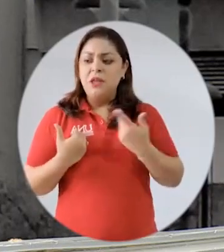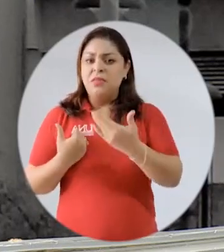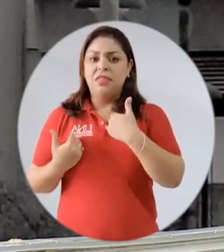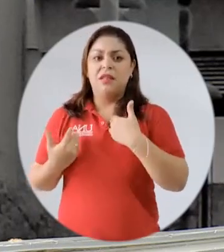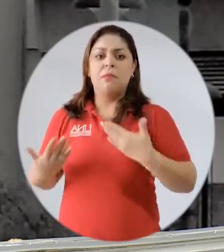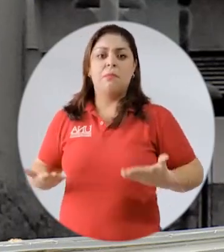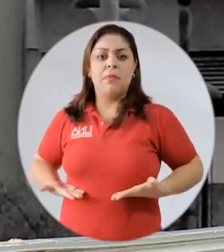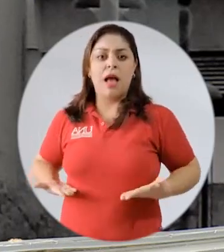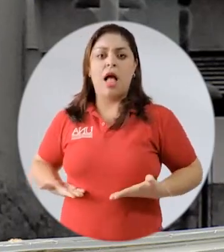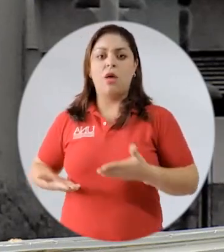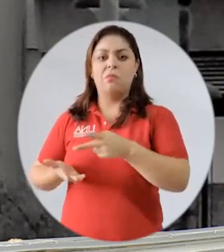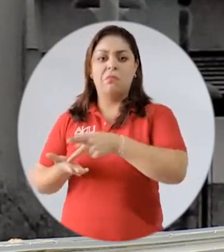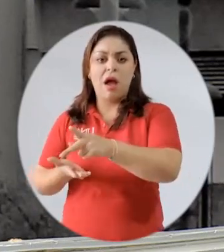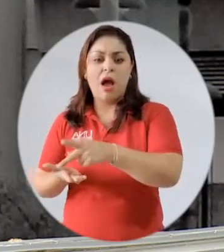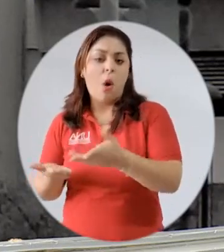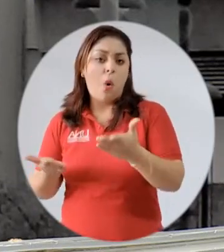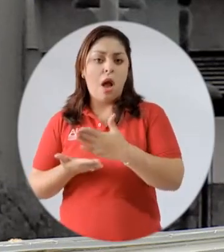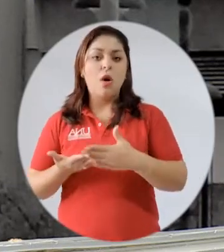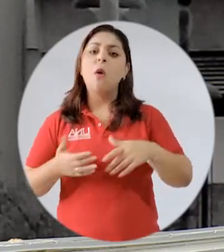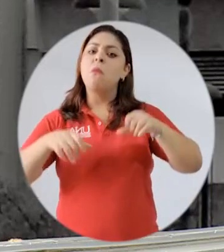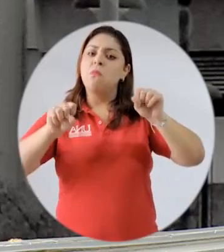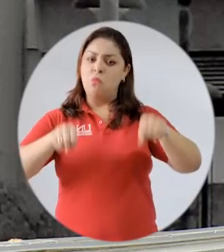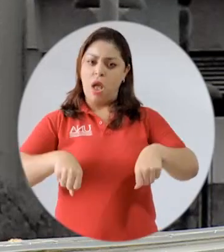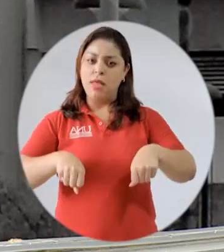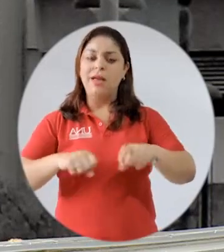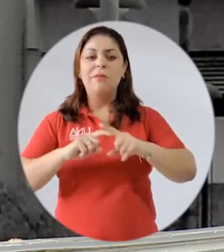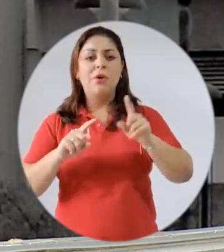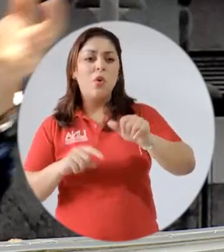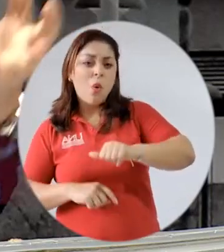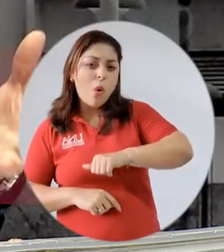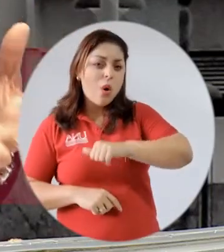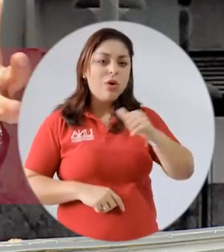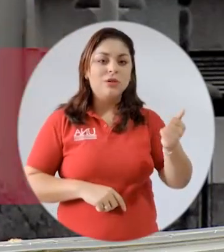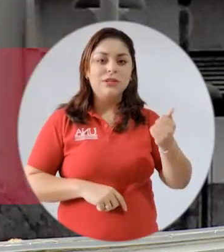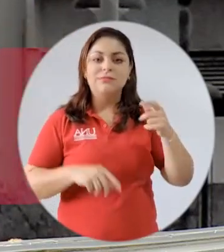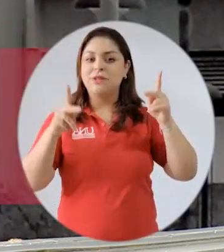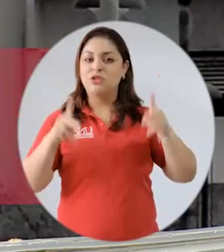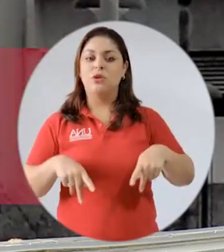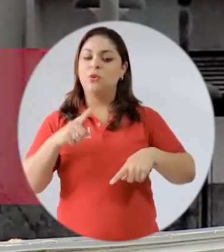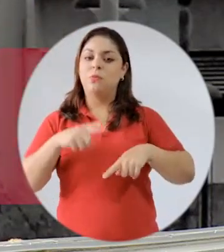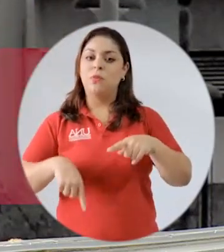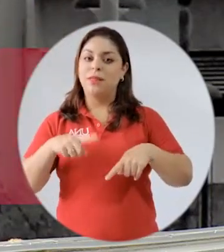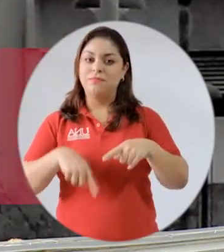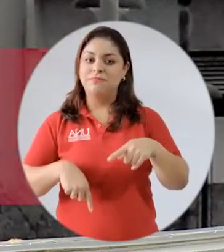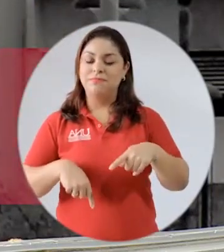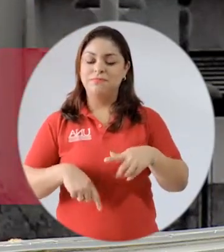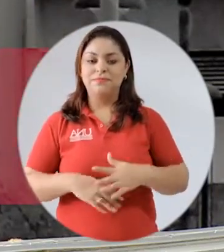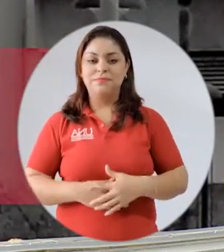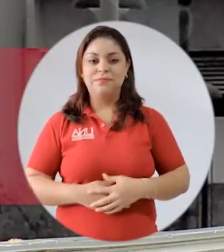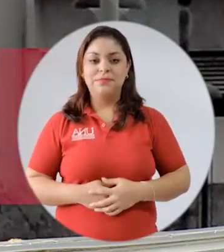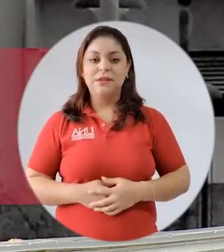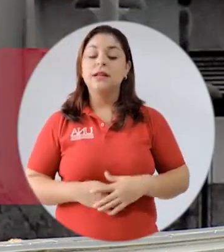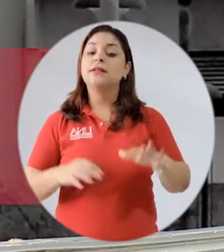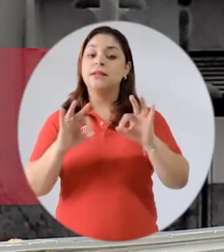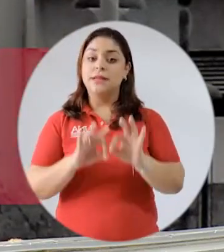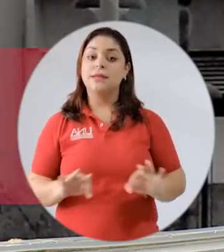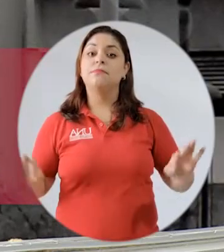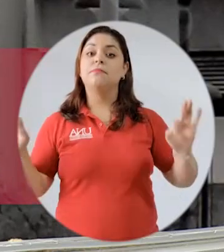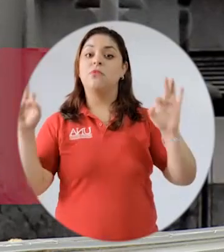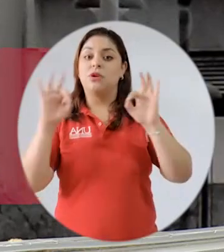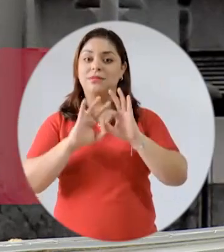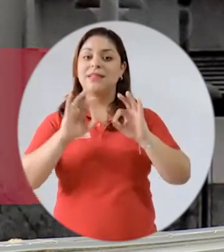bueno, la encuesta permite por quintil de ingreso ver cuántas mujeres en los quintiles más pobres, en los primeros quintiles, ¿verdad?